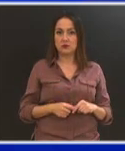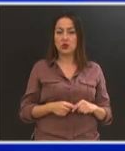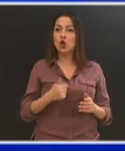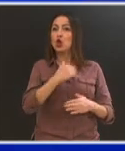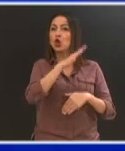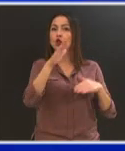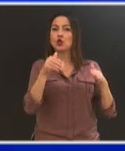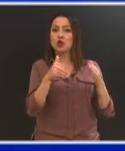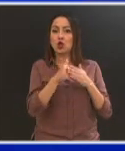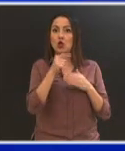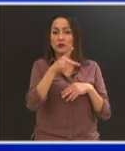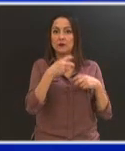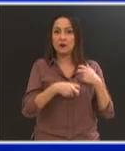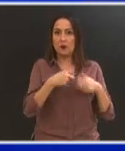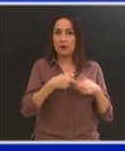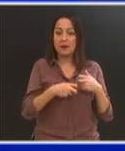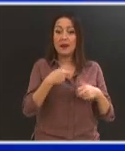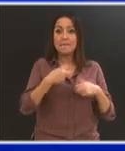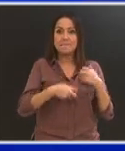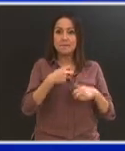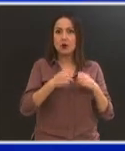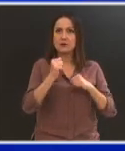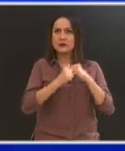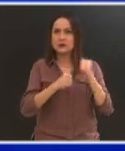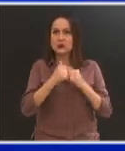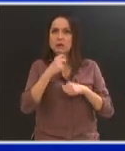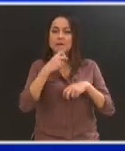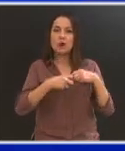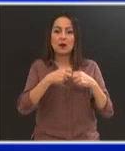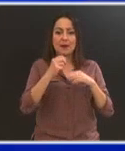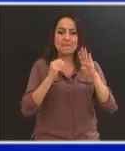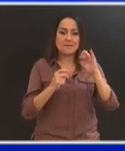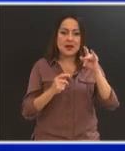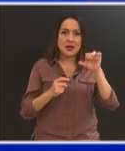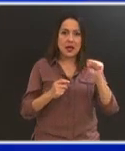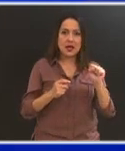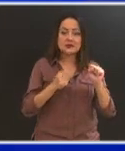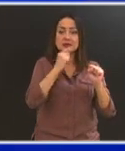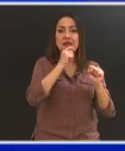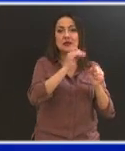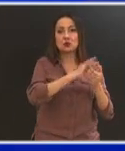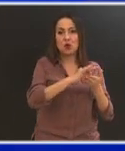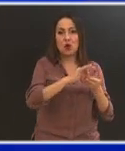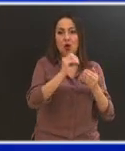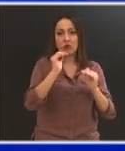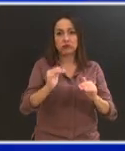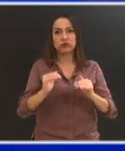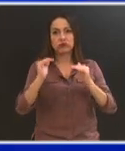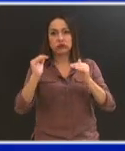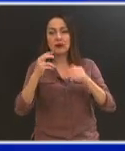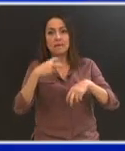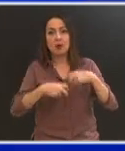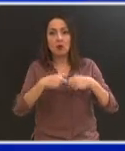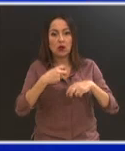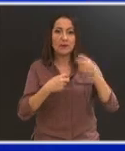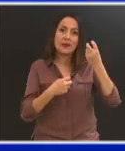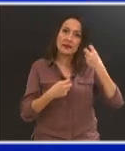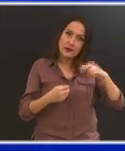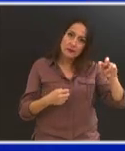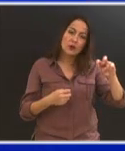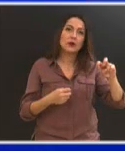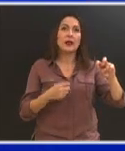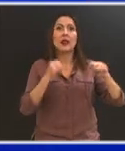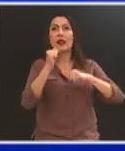todos están corriendo ese problema, el problema de infraestructura, el problema de las becas, tanto en primaria como en la superior, el problema del transporte,